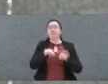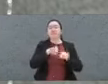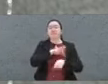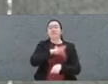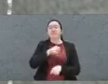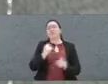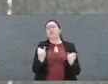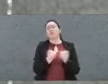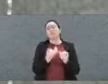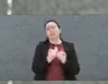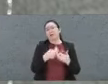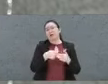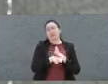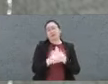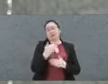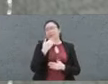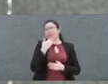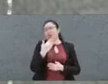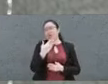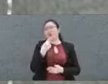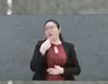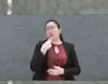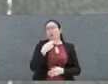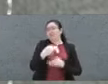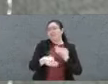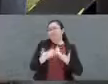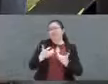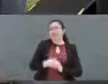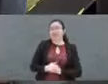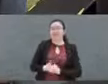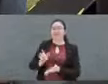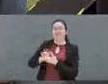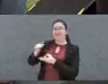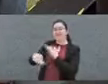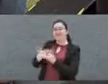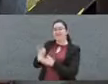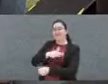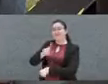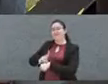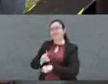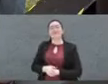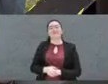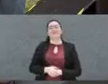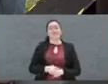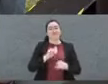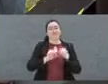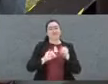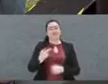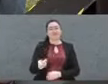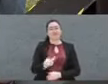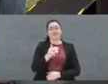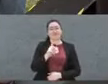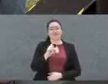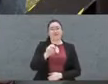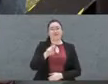entrada en operación y todo lo que se tiene que hacer. Muchas gracias a todos y los buen día. Última pregunta, Daniela Vega de Uno